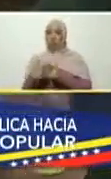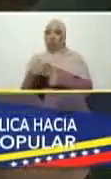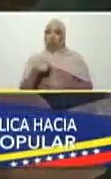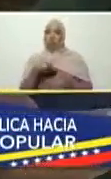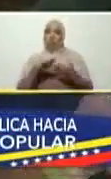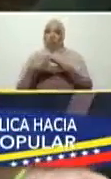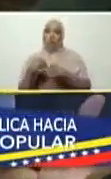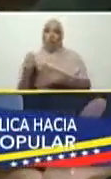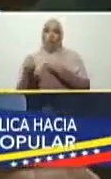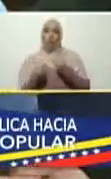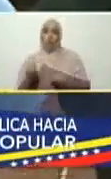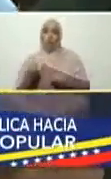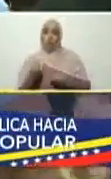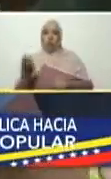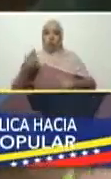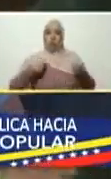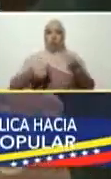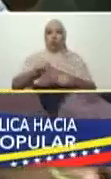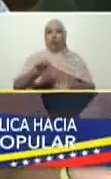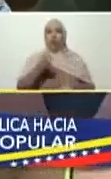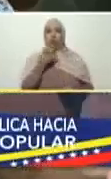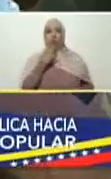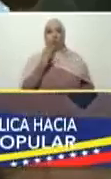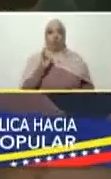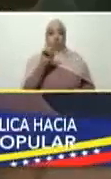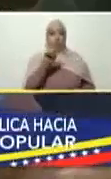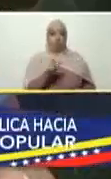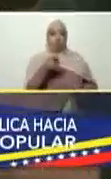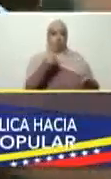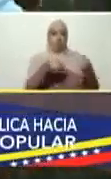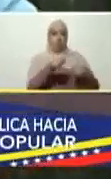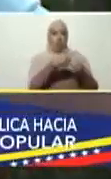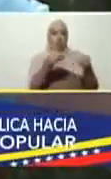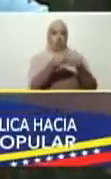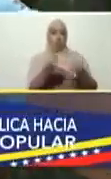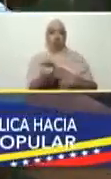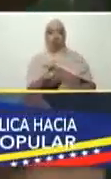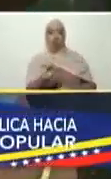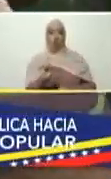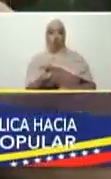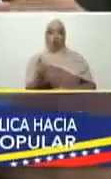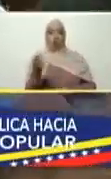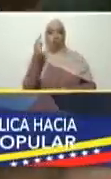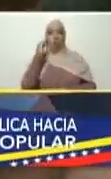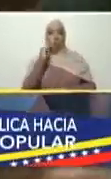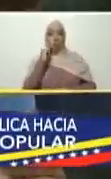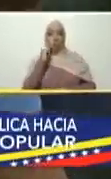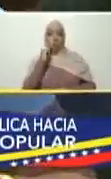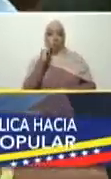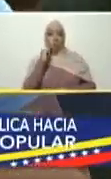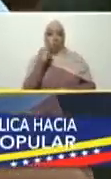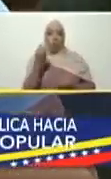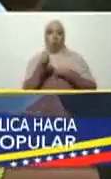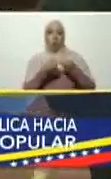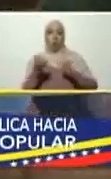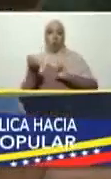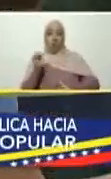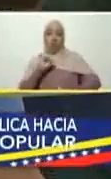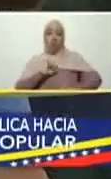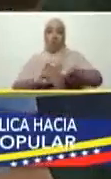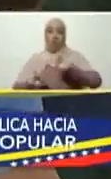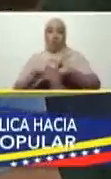¿cómo queremos vender? Obviamente no queremos dolarizarnos, no queremos vender en moneda extranjera, ajá, pero ¿cómo nos enfrentamos a que